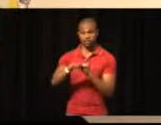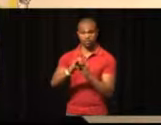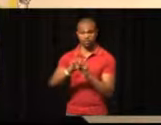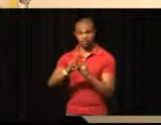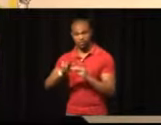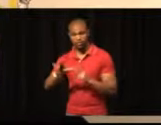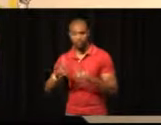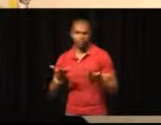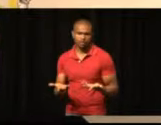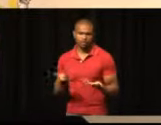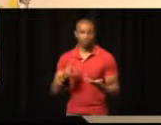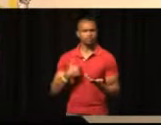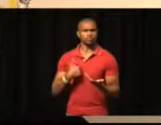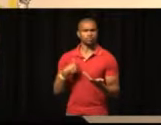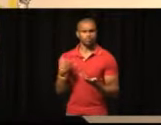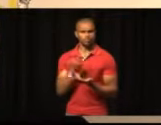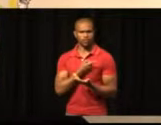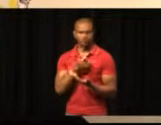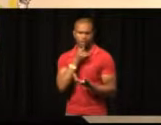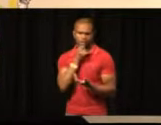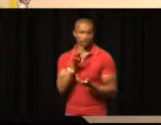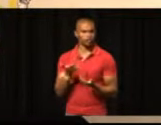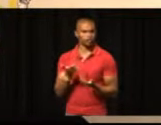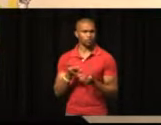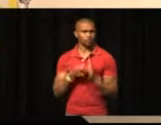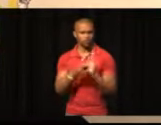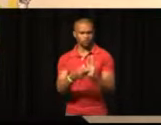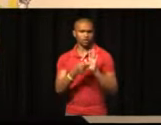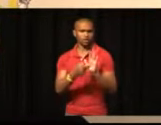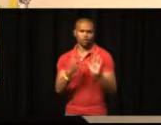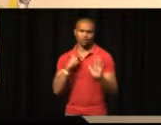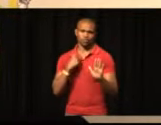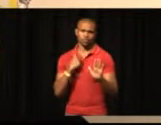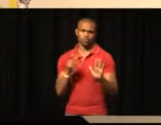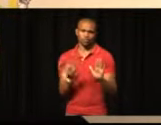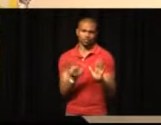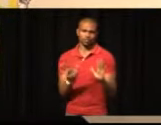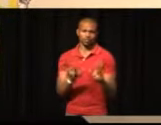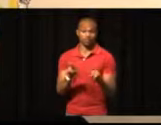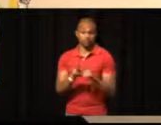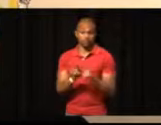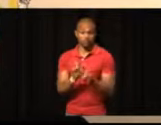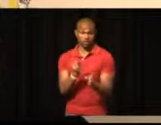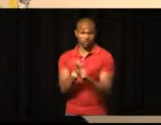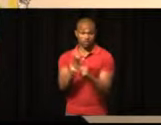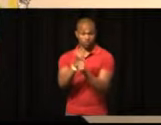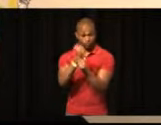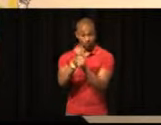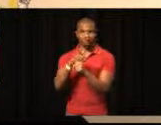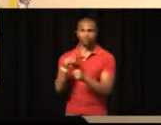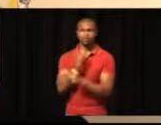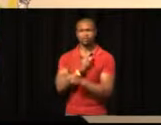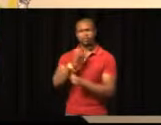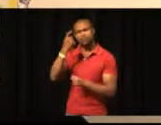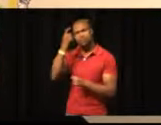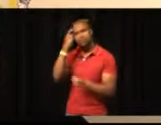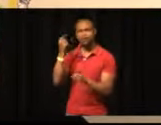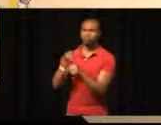sociedad civil. Entonces, yo creo que yo no puedo dar indicadores acá, porque están construidos para que